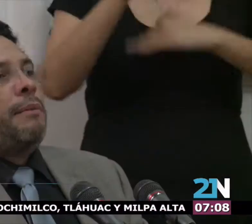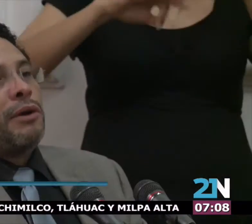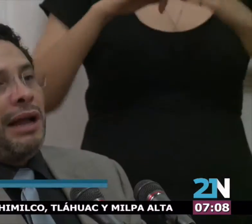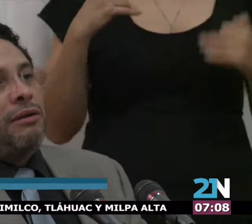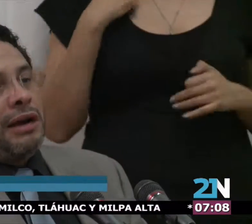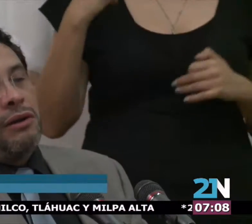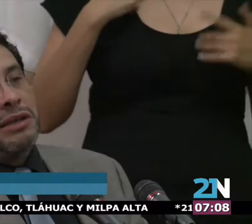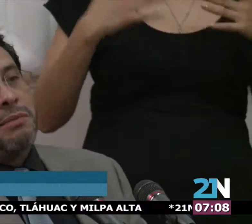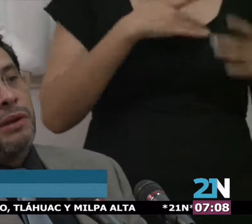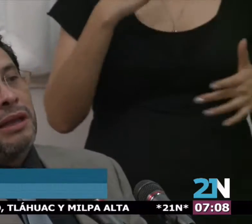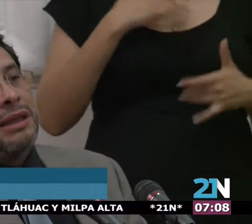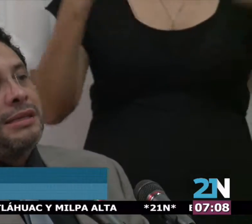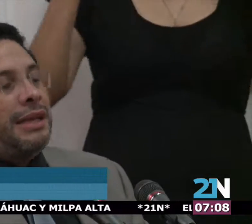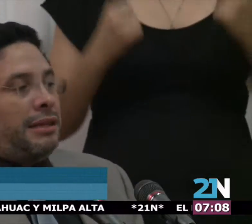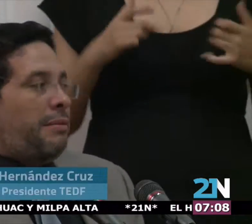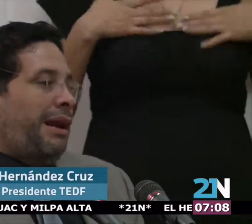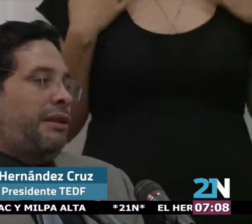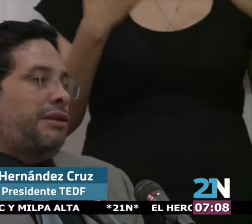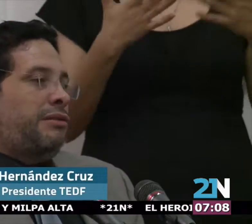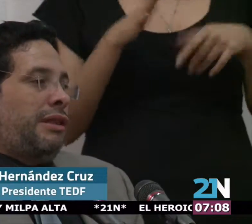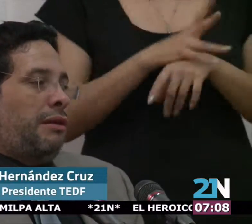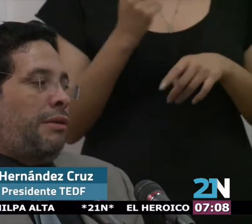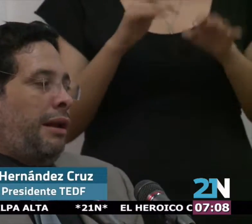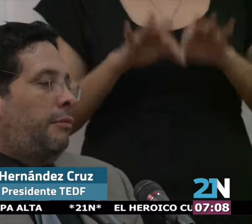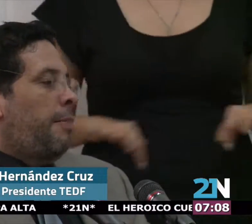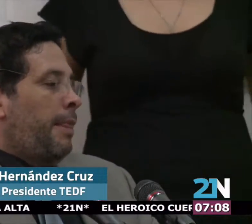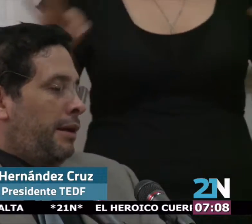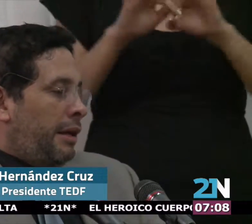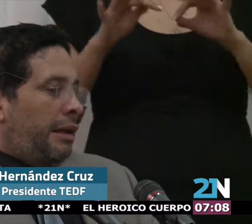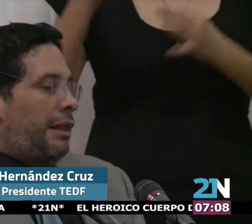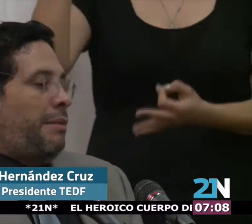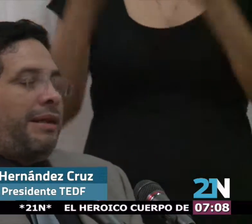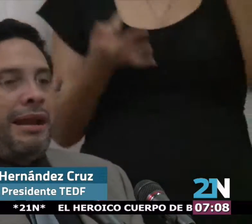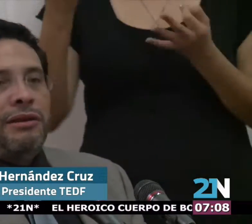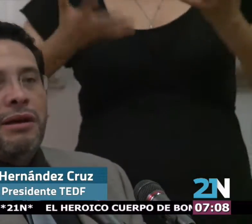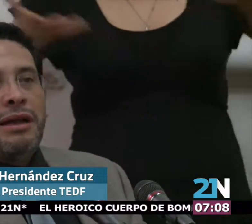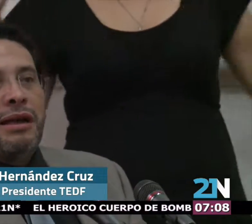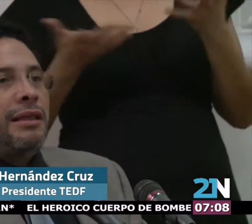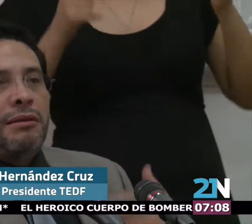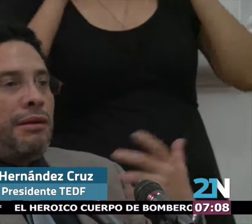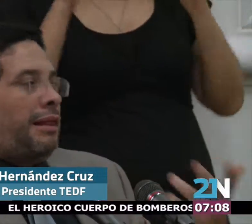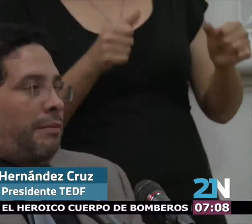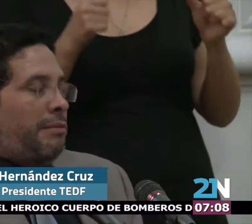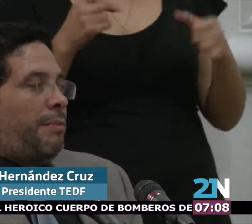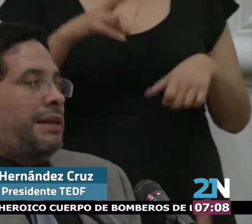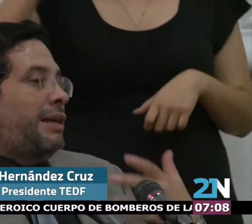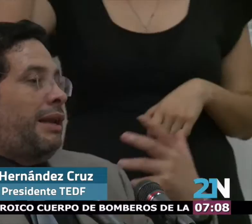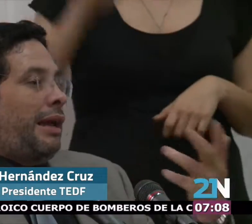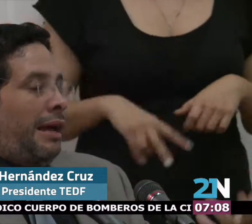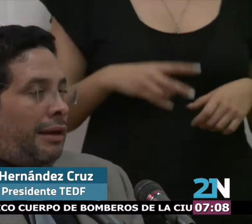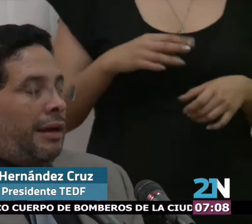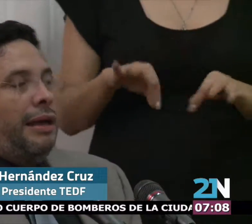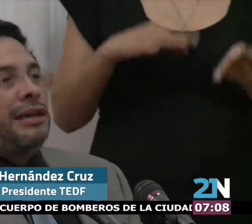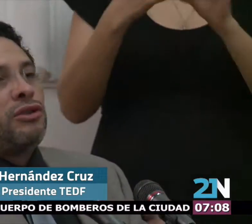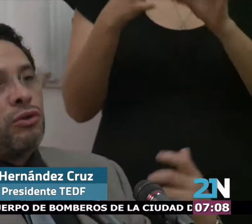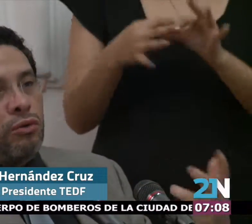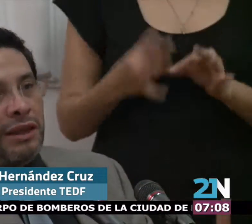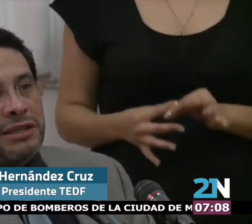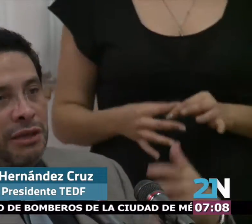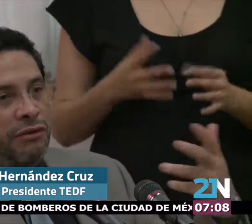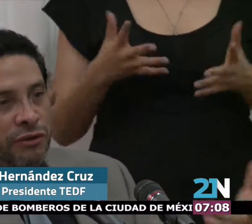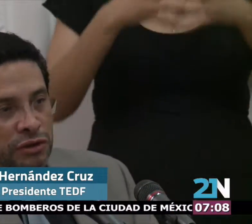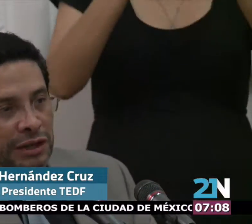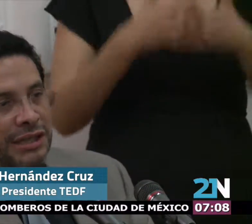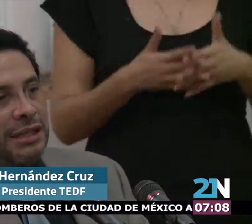institución. Porque algo que creo que es importante es legitimar la actuación del tribunal. Y en el tema de la ley orgánica del tribunal también me parece que la